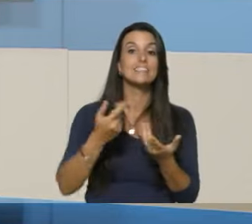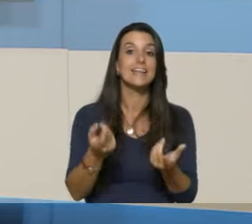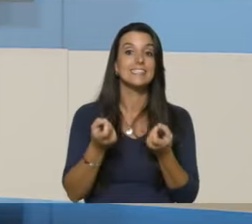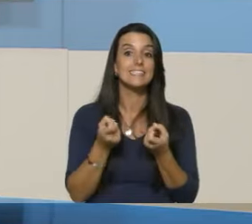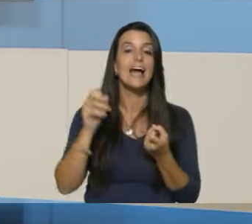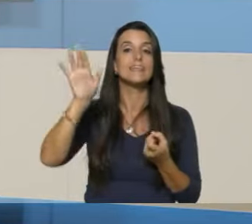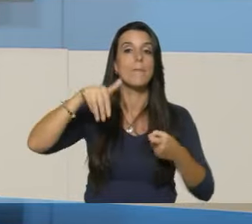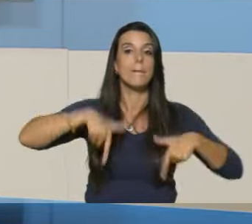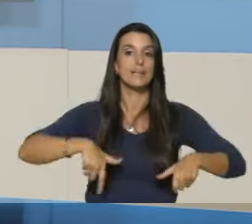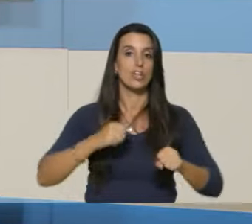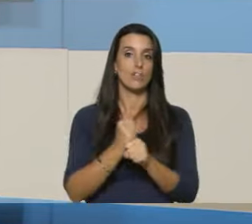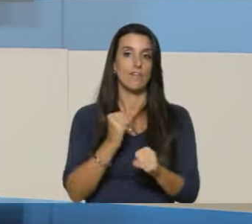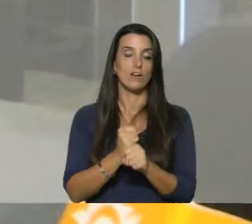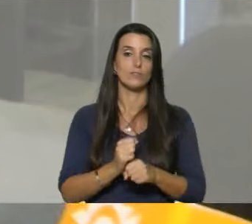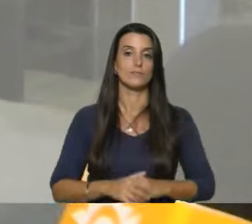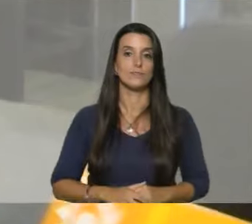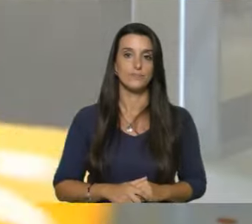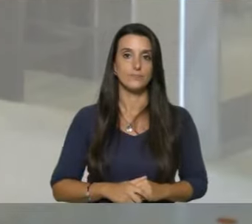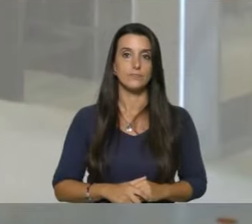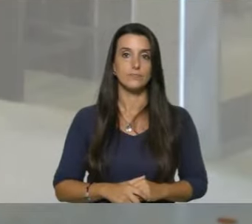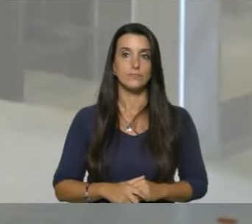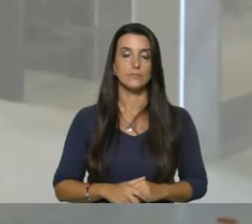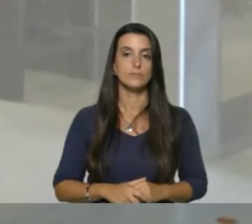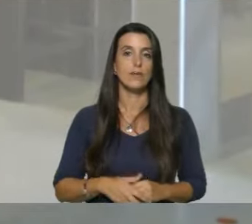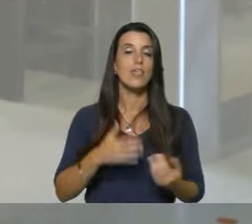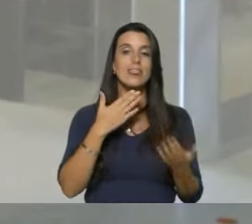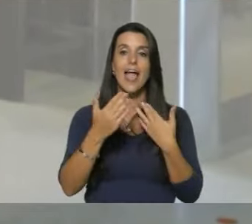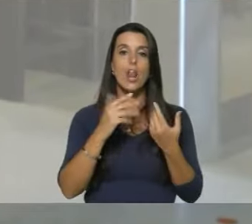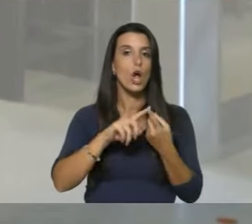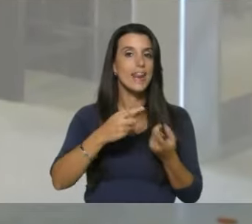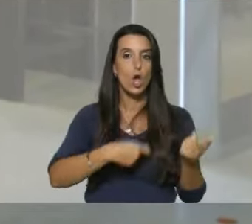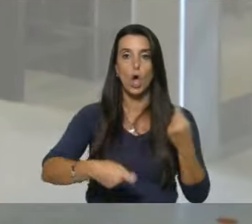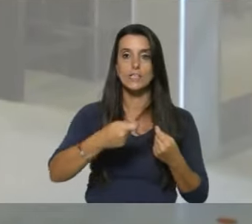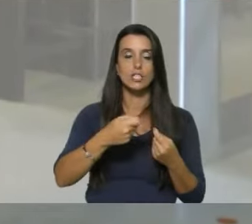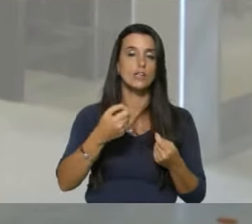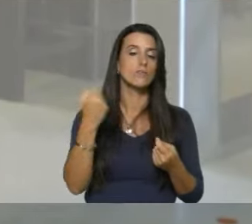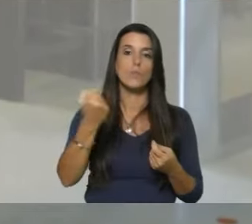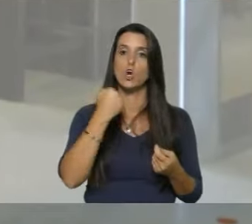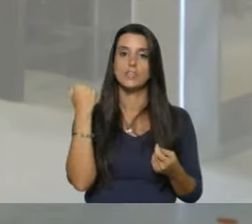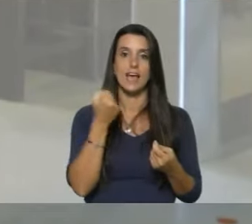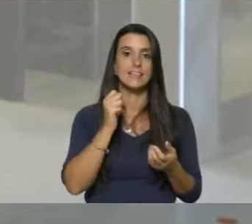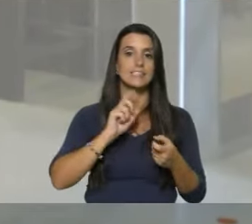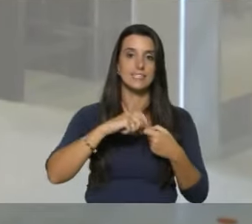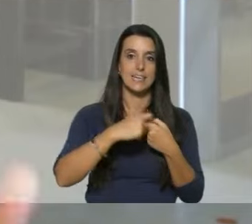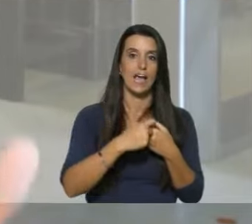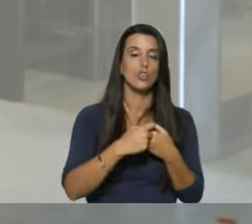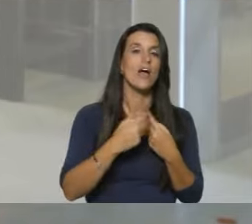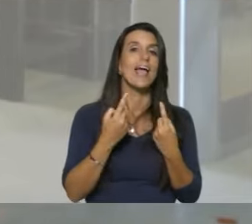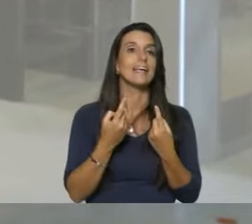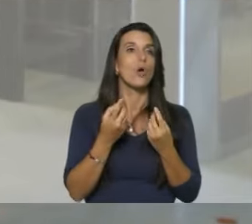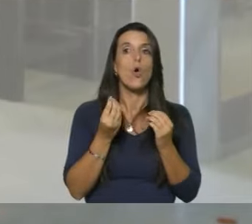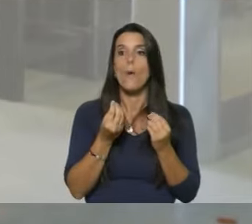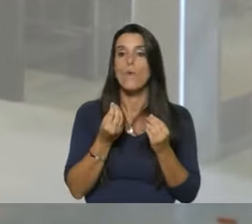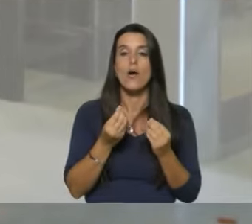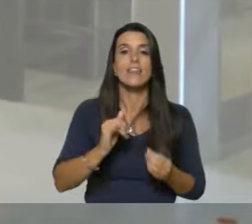convocar al Ministerio de trabajo el diálogo y la negociación es la marca de orillo de este sindicato es una seña